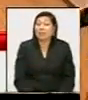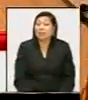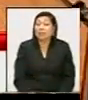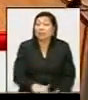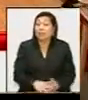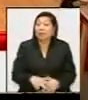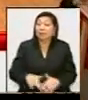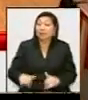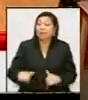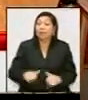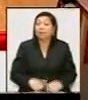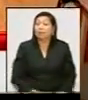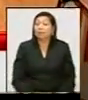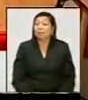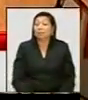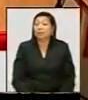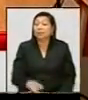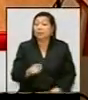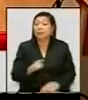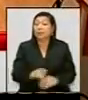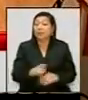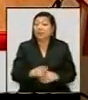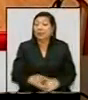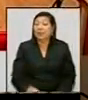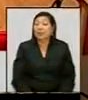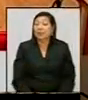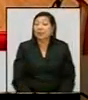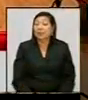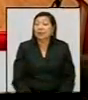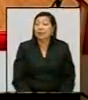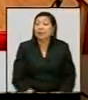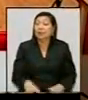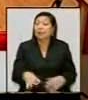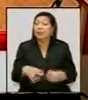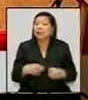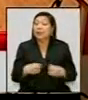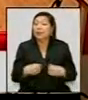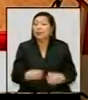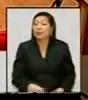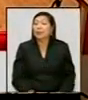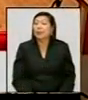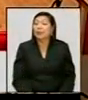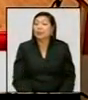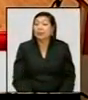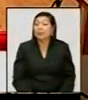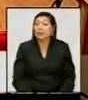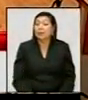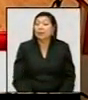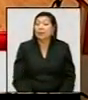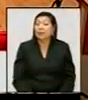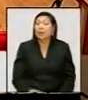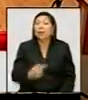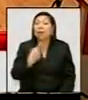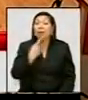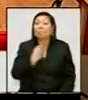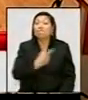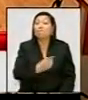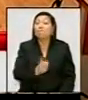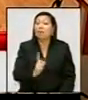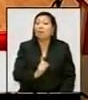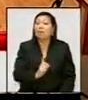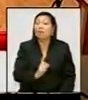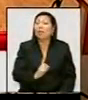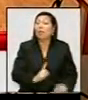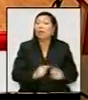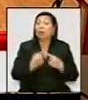Aprobado por unanimidad. ¿Votos en contra? ¿Abstenciones? Ningunas. Sección de informes.